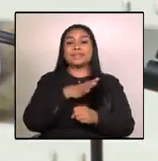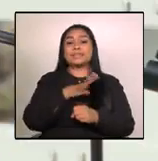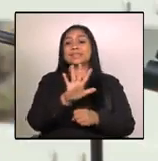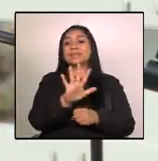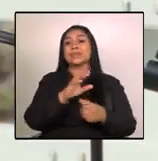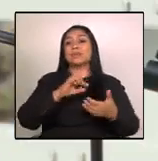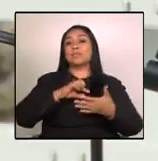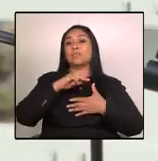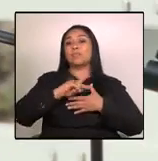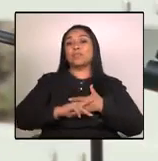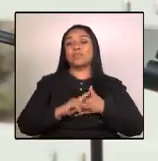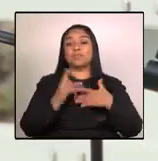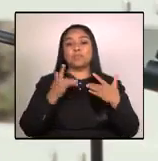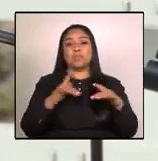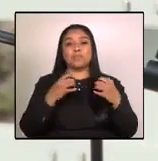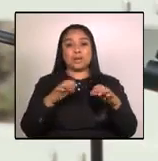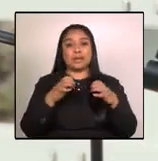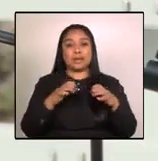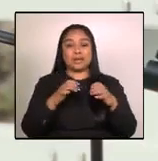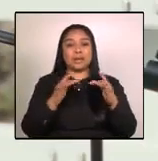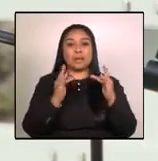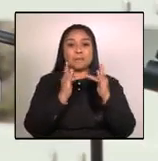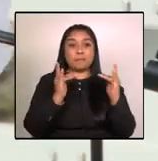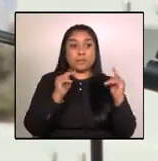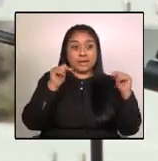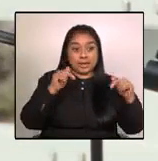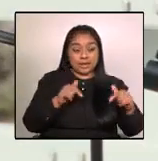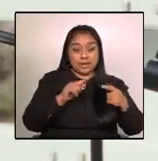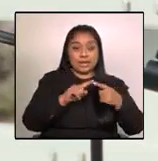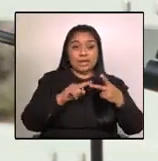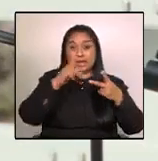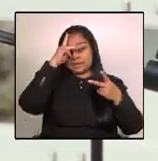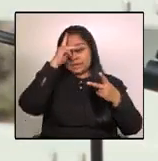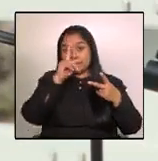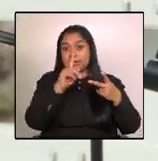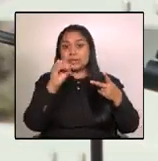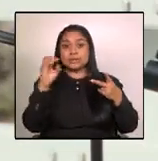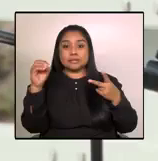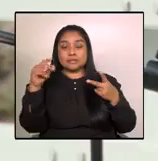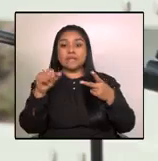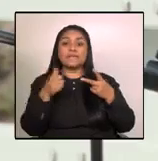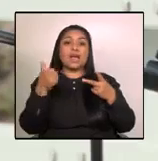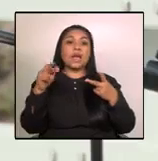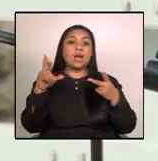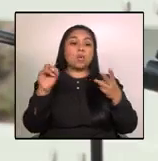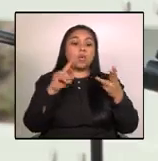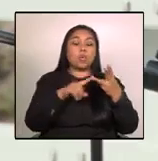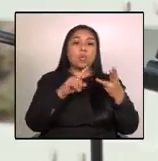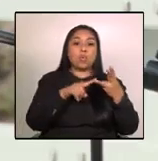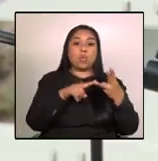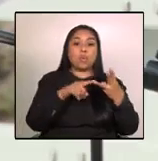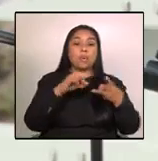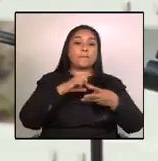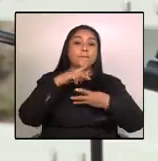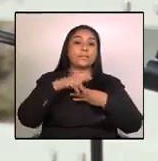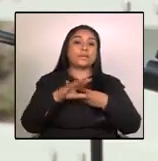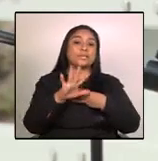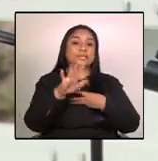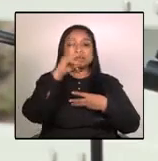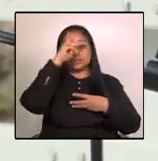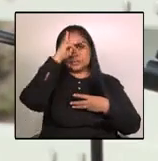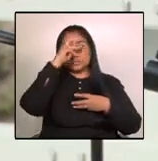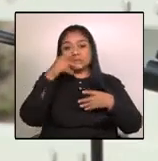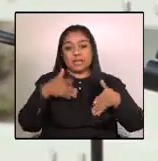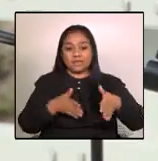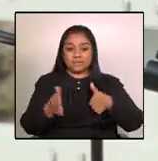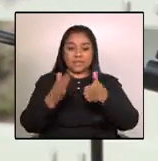proyectos por emergencia: Puente Lo de Reyes, kilómetro 100 del Faro, Tenemos también el proyecto de 5 kilómetros de